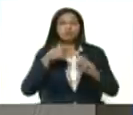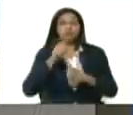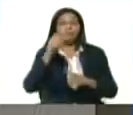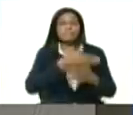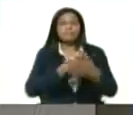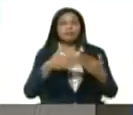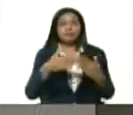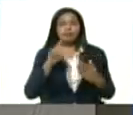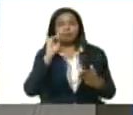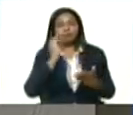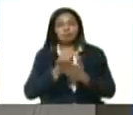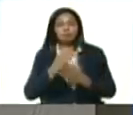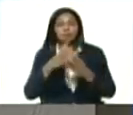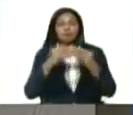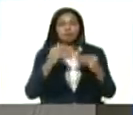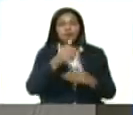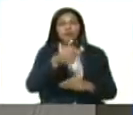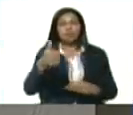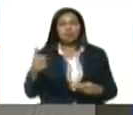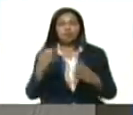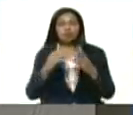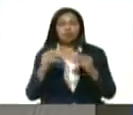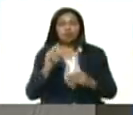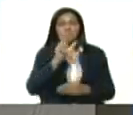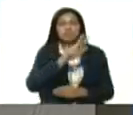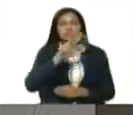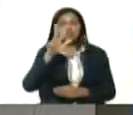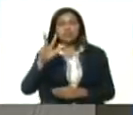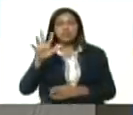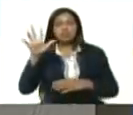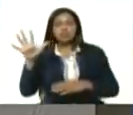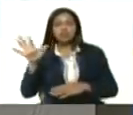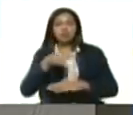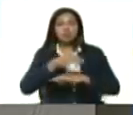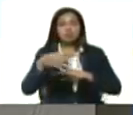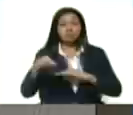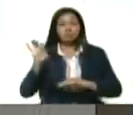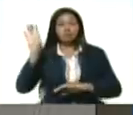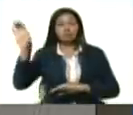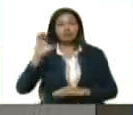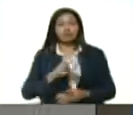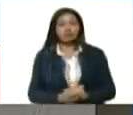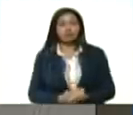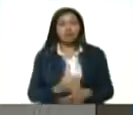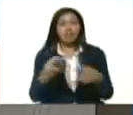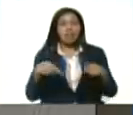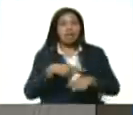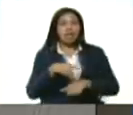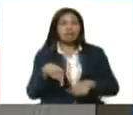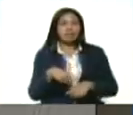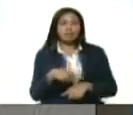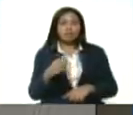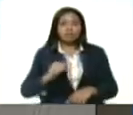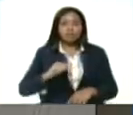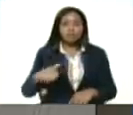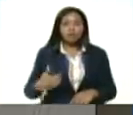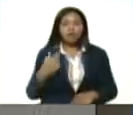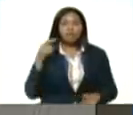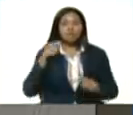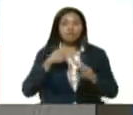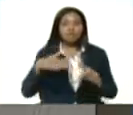que todas y todos en todos los 335 municipios del país a lo largo de este tiempo puedan no